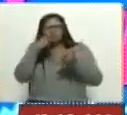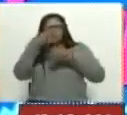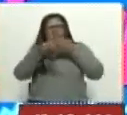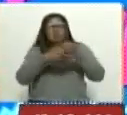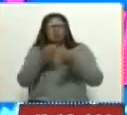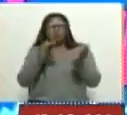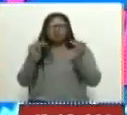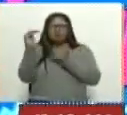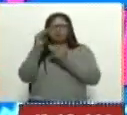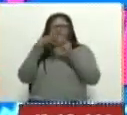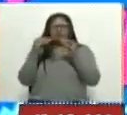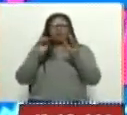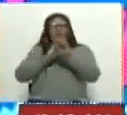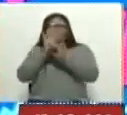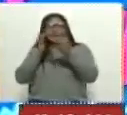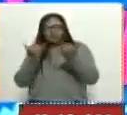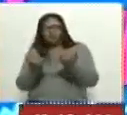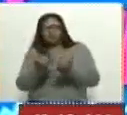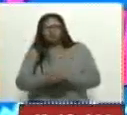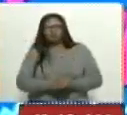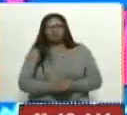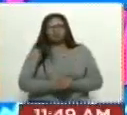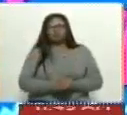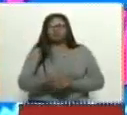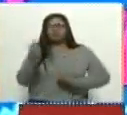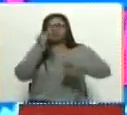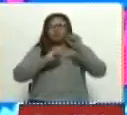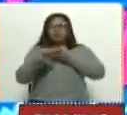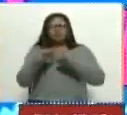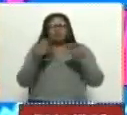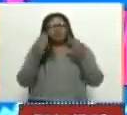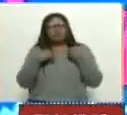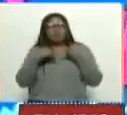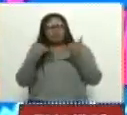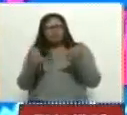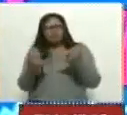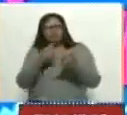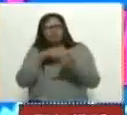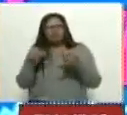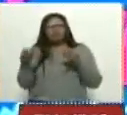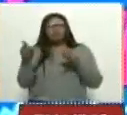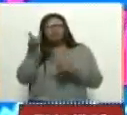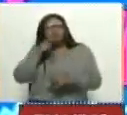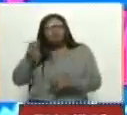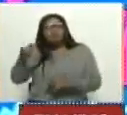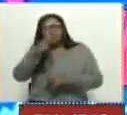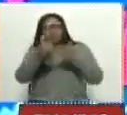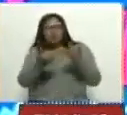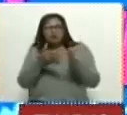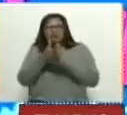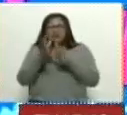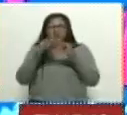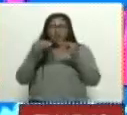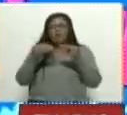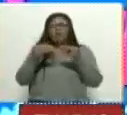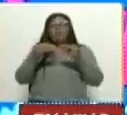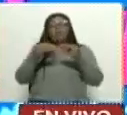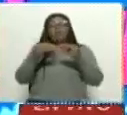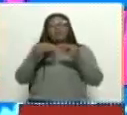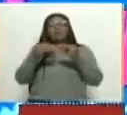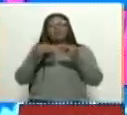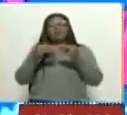superado la pandemia defendiendo la vida protegiendo a nuestro pueblo garantizando El sagrado derecho público